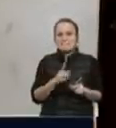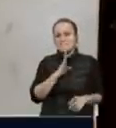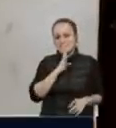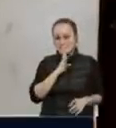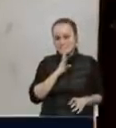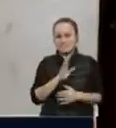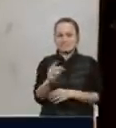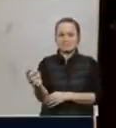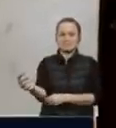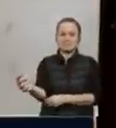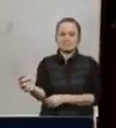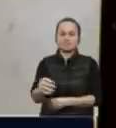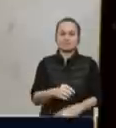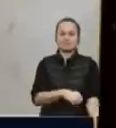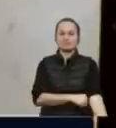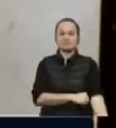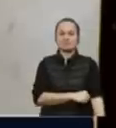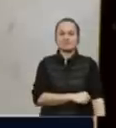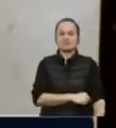Pero decían ahora,